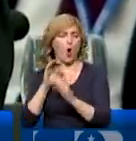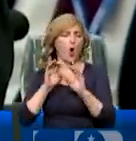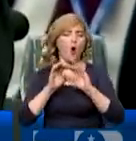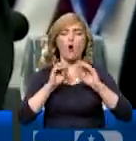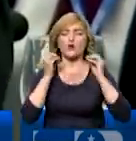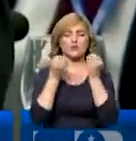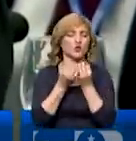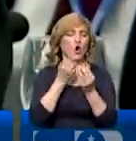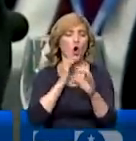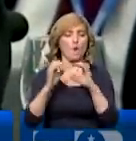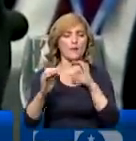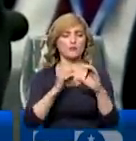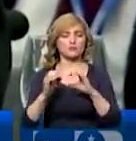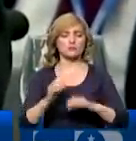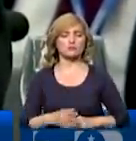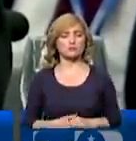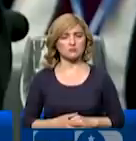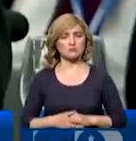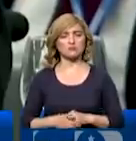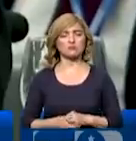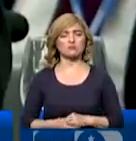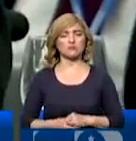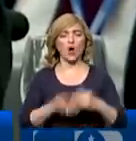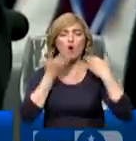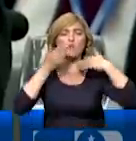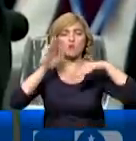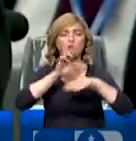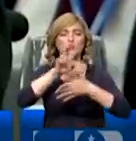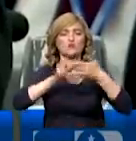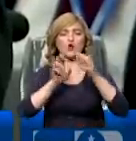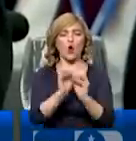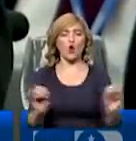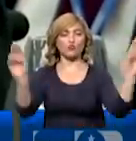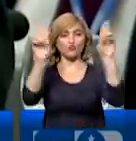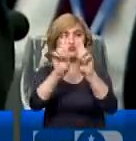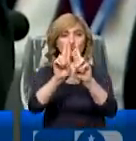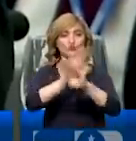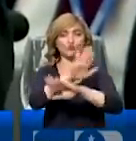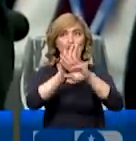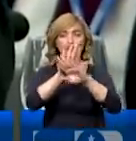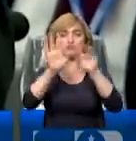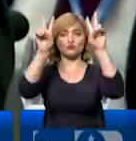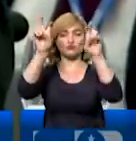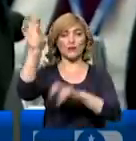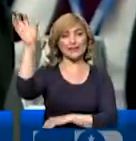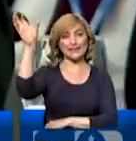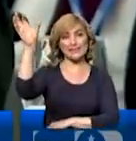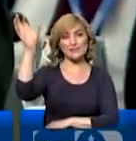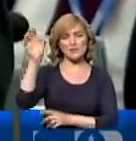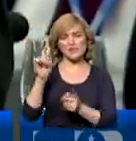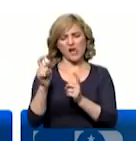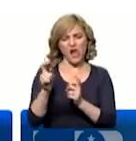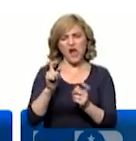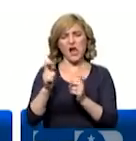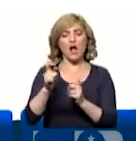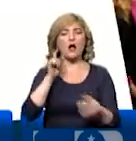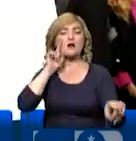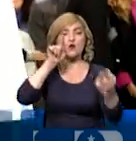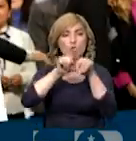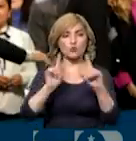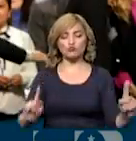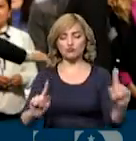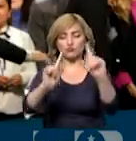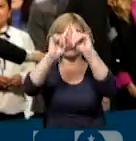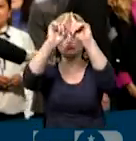esta forma, ratificamos nuestro compromiso con la Convención de la ONU sobre Cambio Climático y con el Acuerdo de París. En este